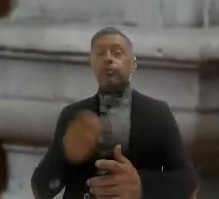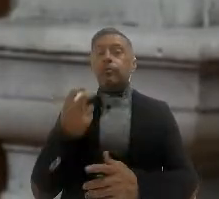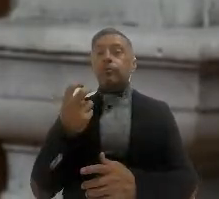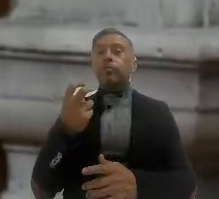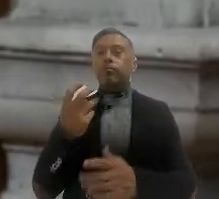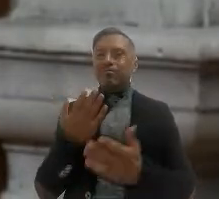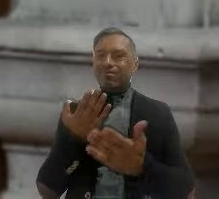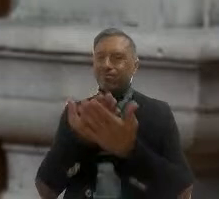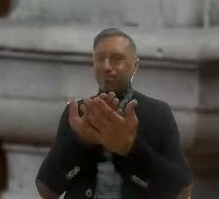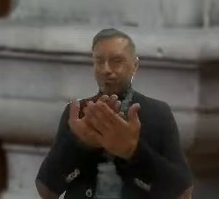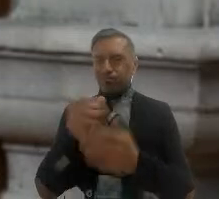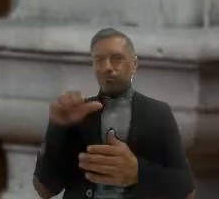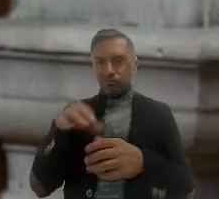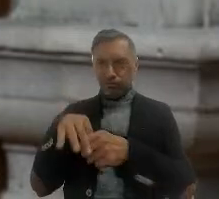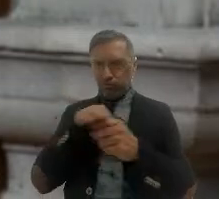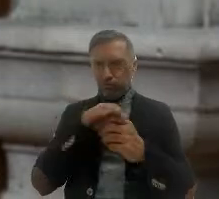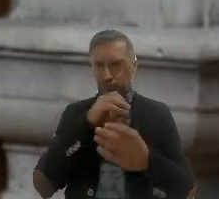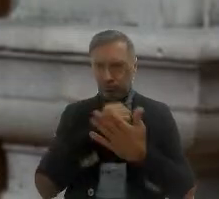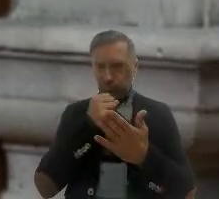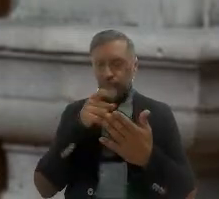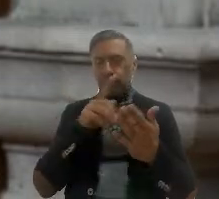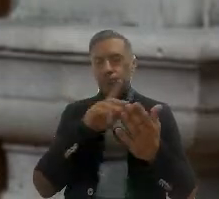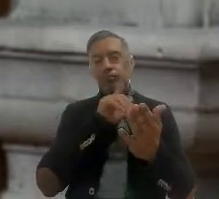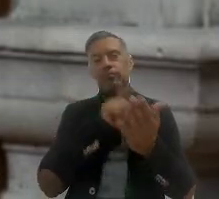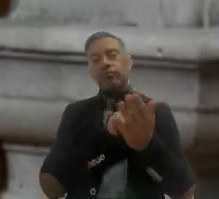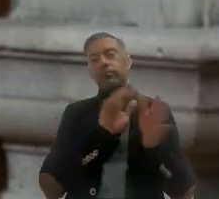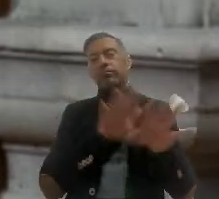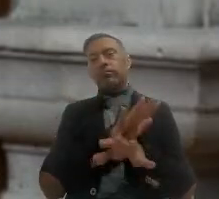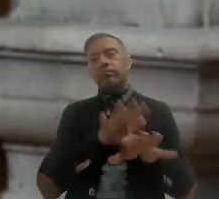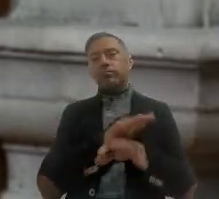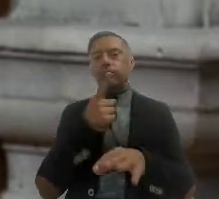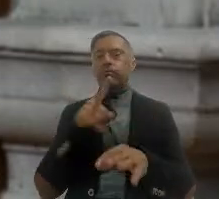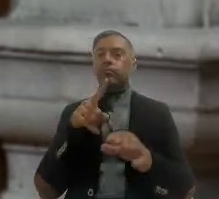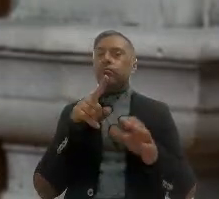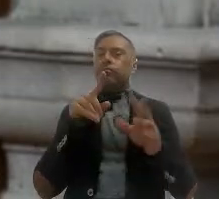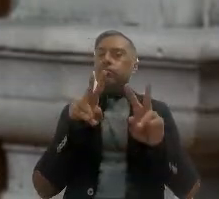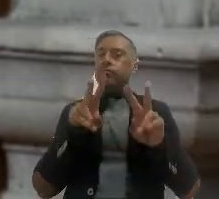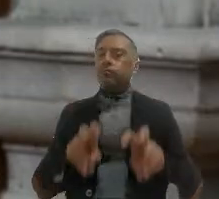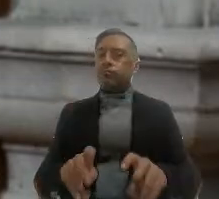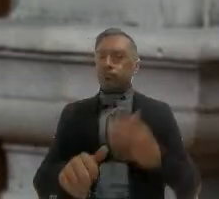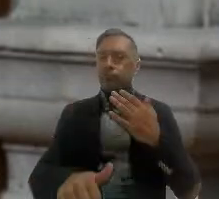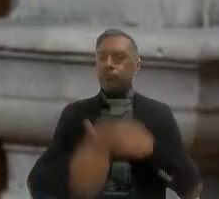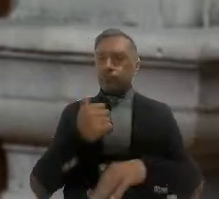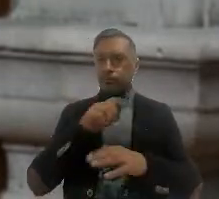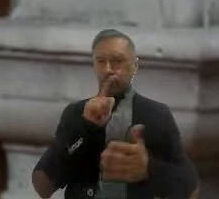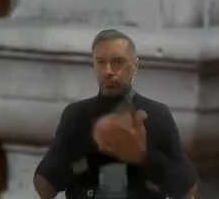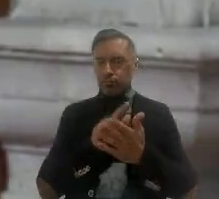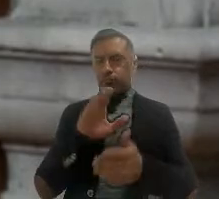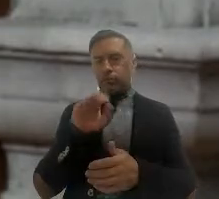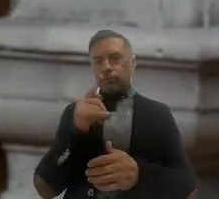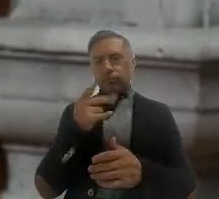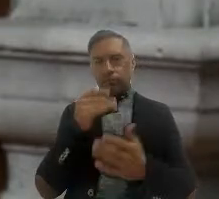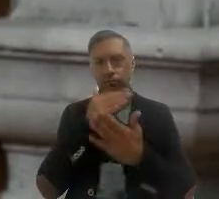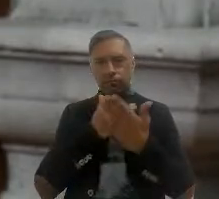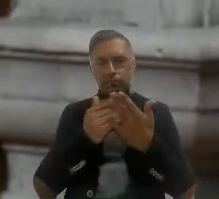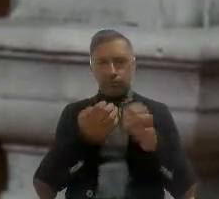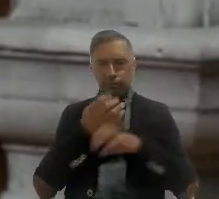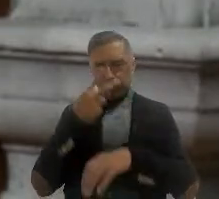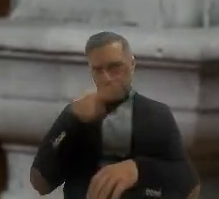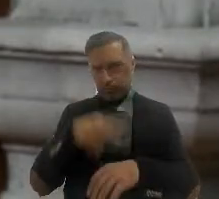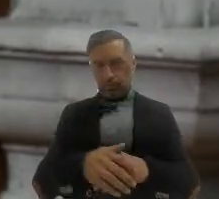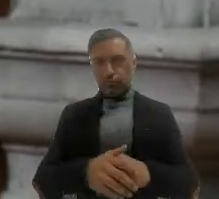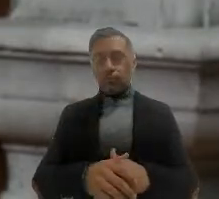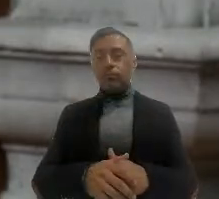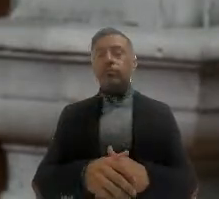hoy contempla la reforma o adición en el contenido de 11 leyes y códigos del Estado de México, beneficiando